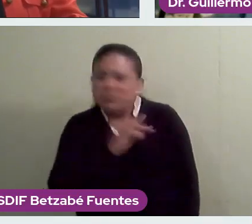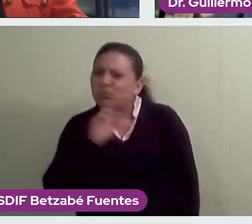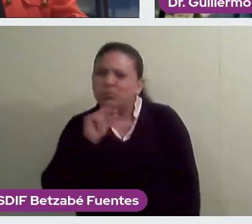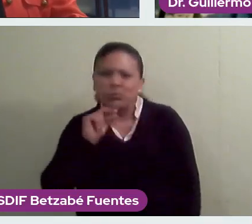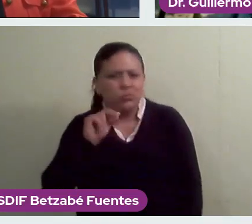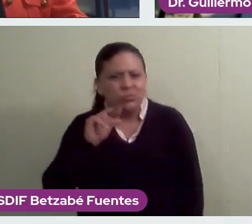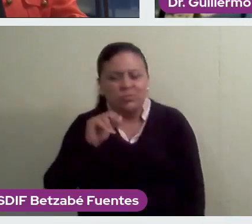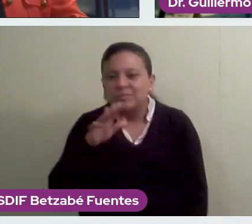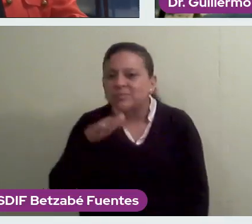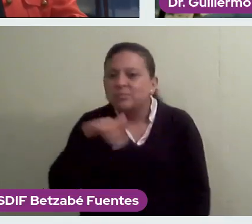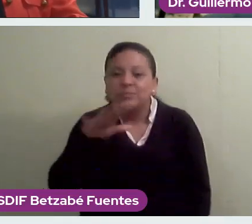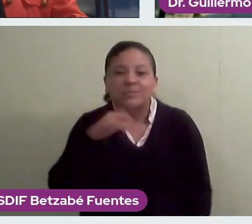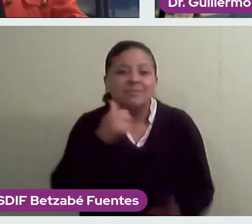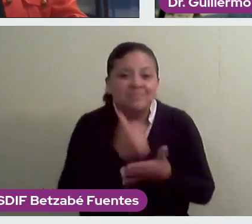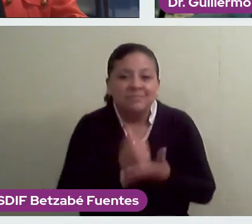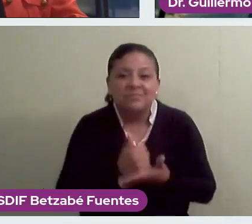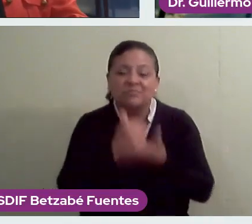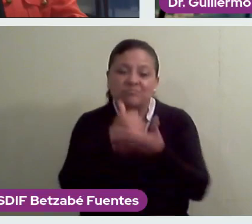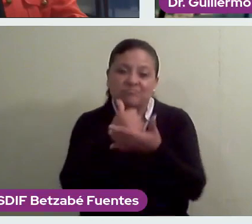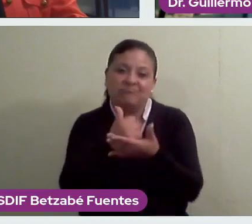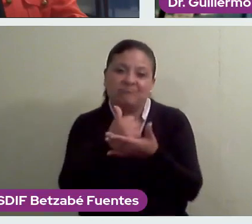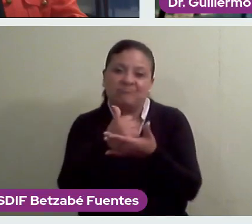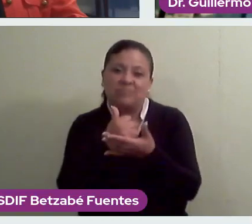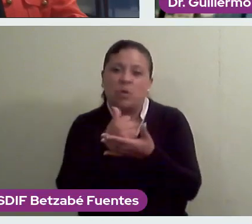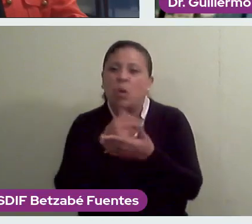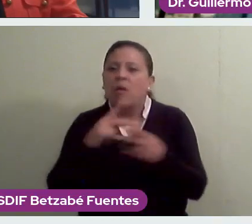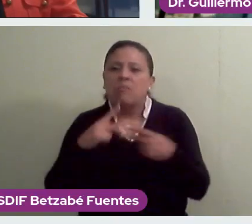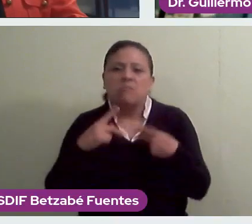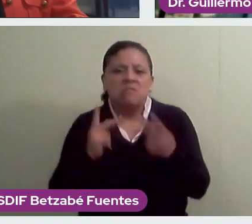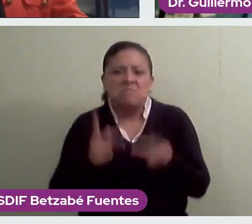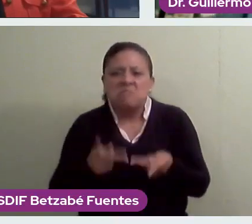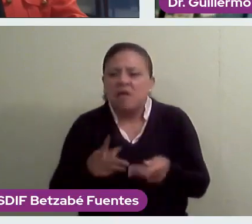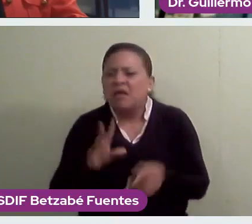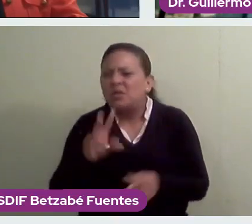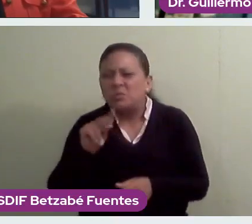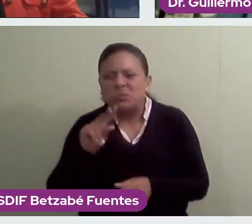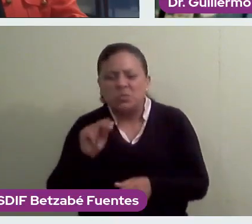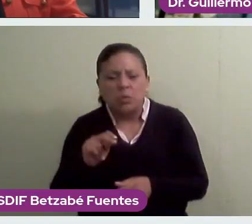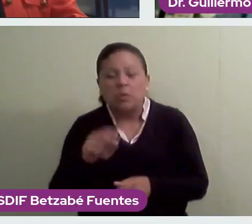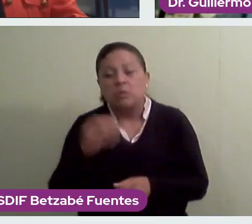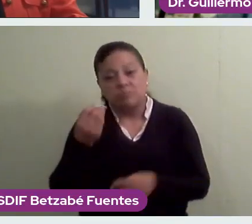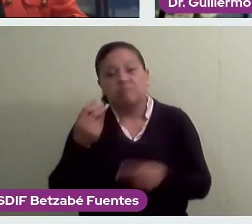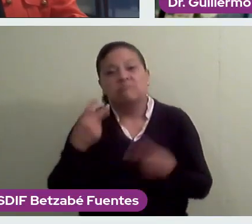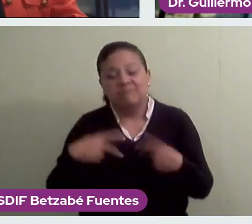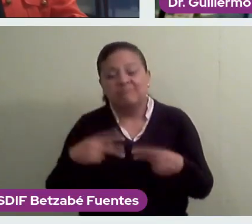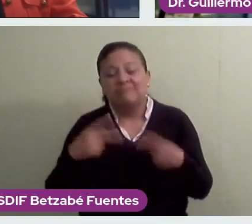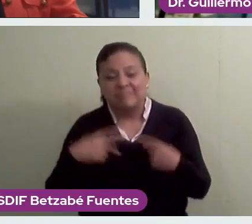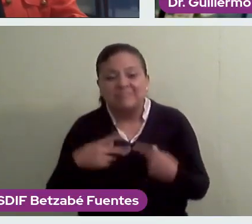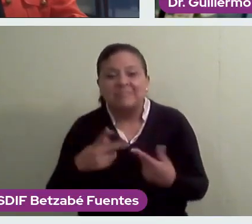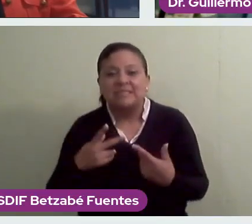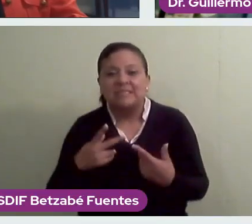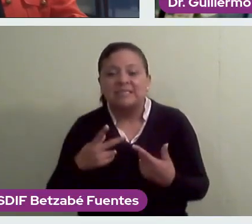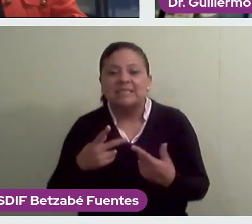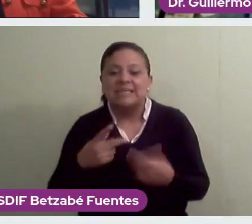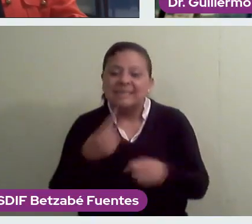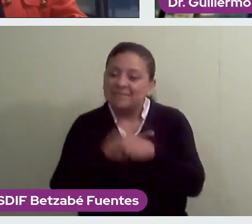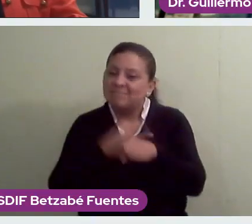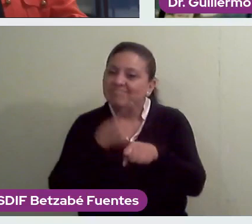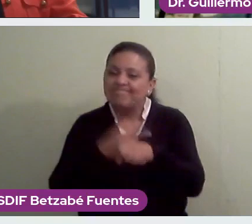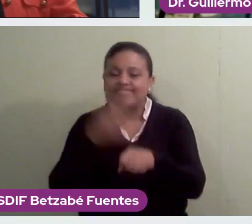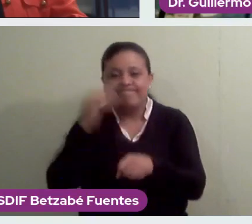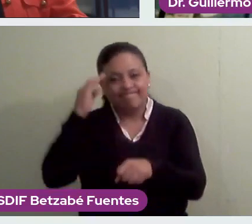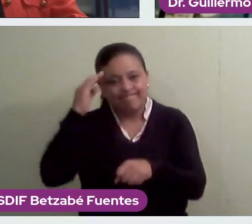cuestión de que es más débil. Muchas personas están pasando por estas cuestiones de salud mental y al contrario, es